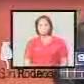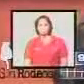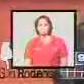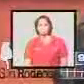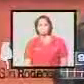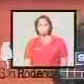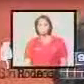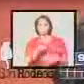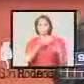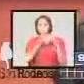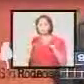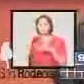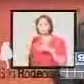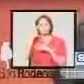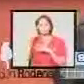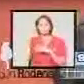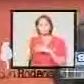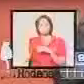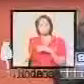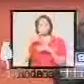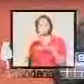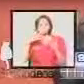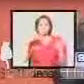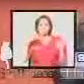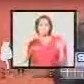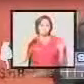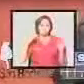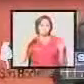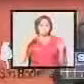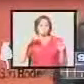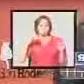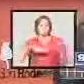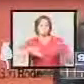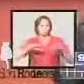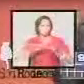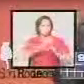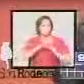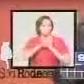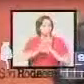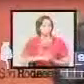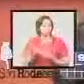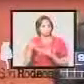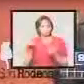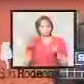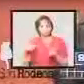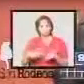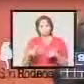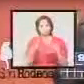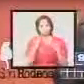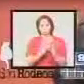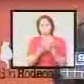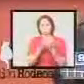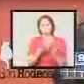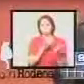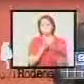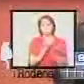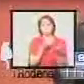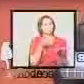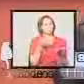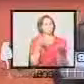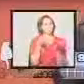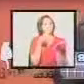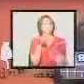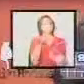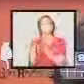algunas políticas que han creado que son así un poco como contradictorias. Por ejemplo, si una persona vive en San José y quiere comprar